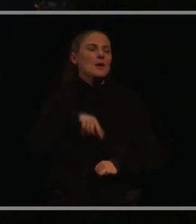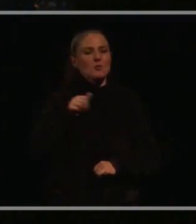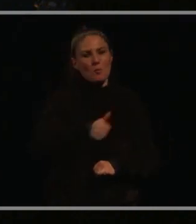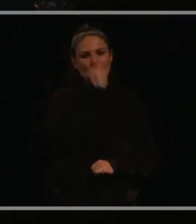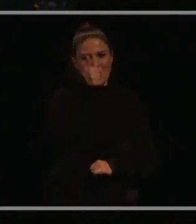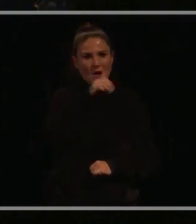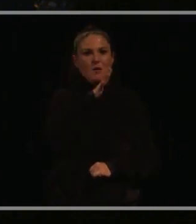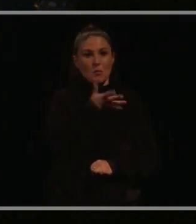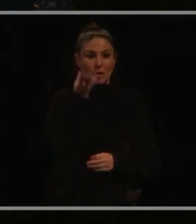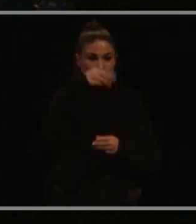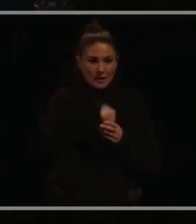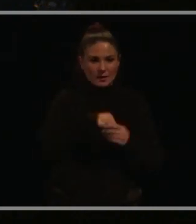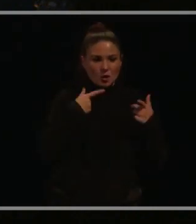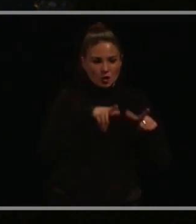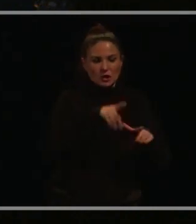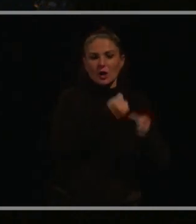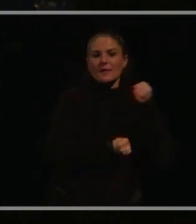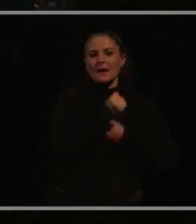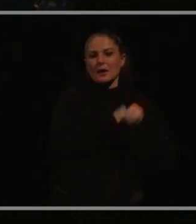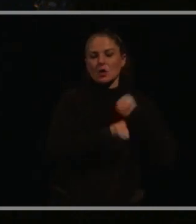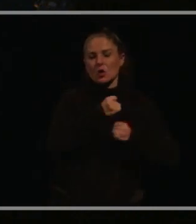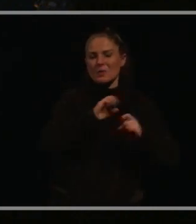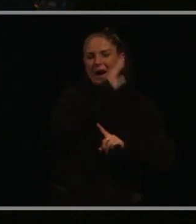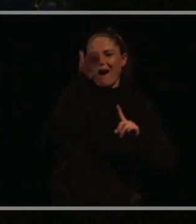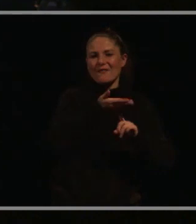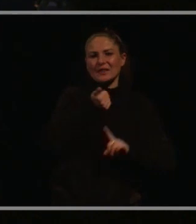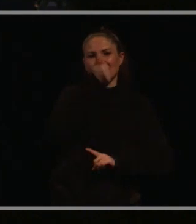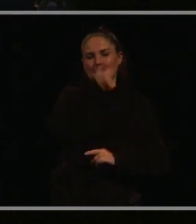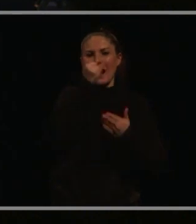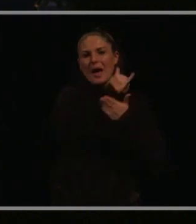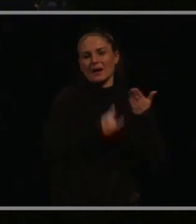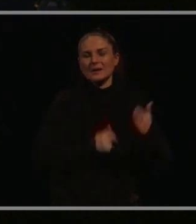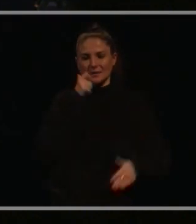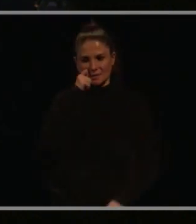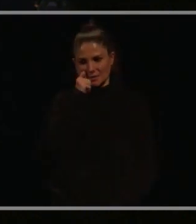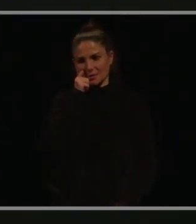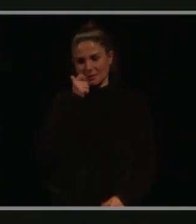más presentes en los sectores de la economía más golpeados por la crisis sanitaria.